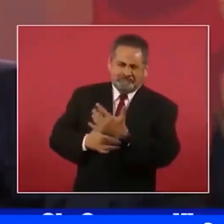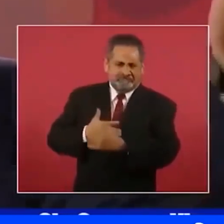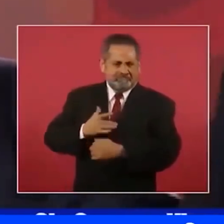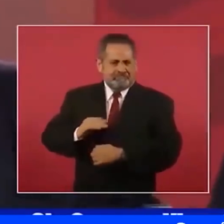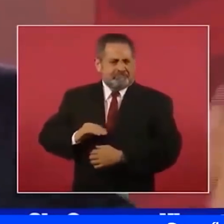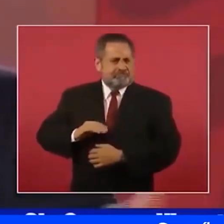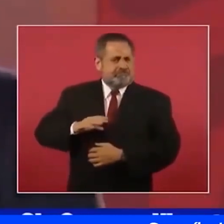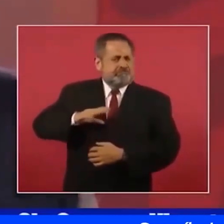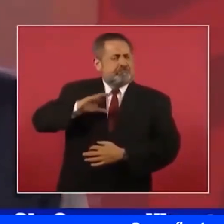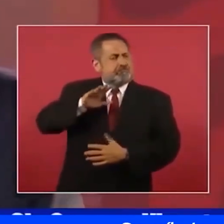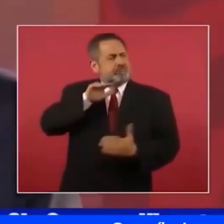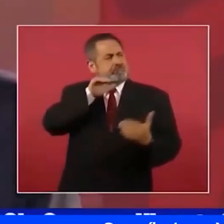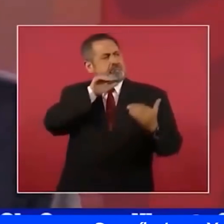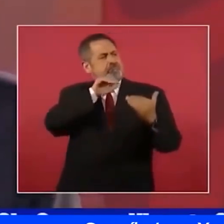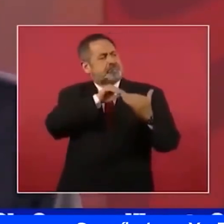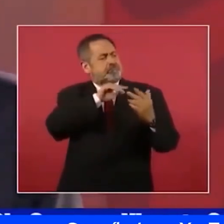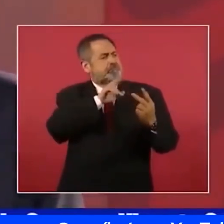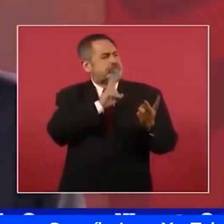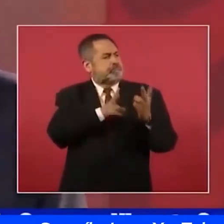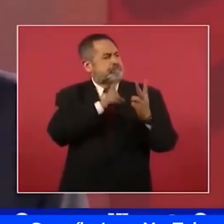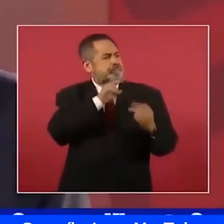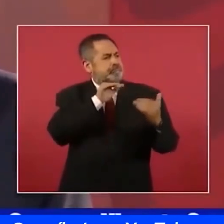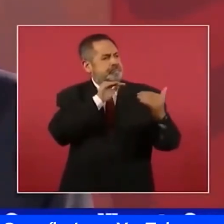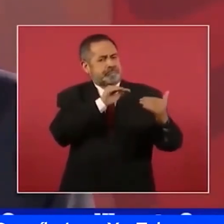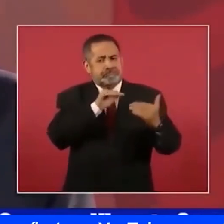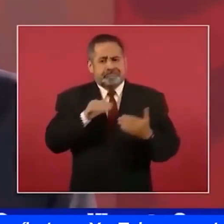su historia,